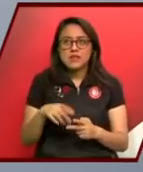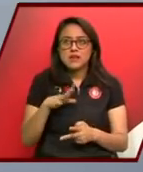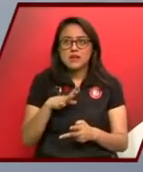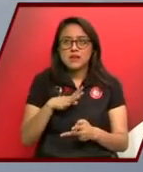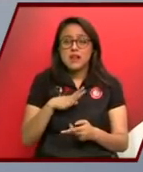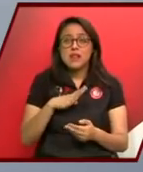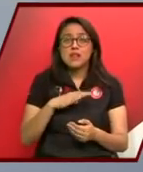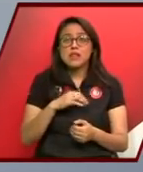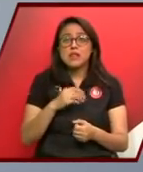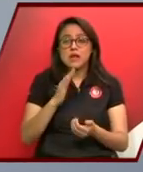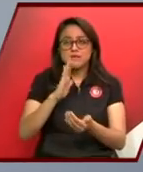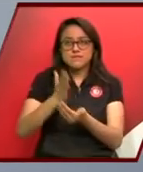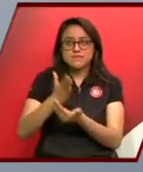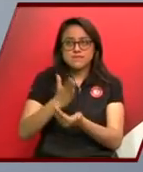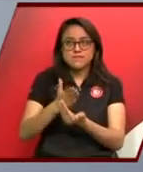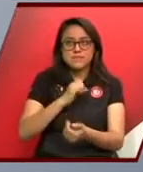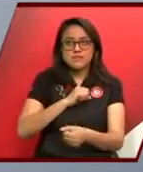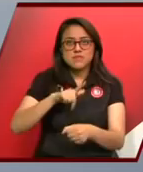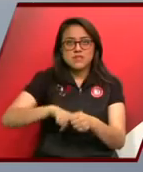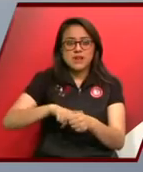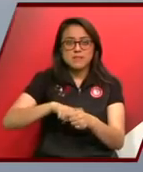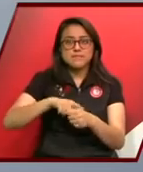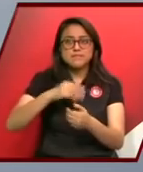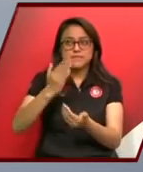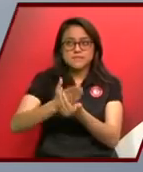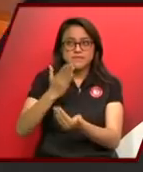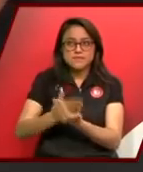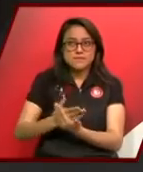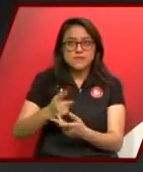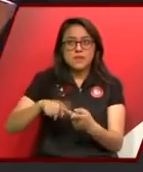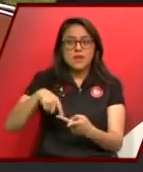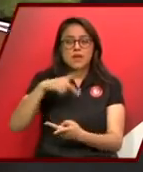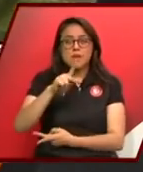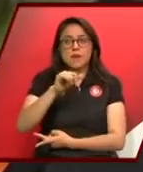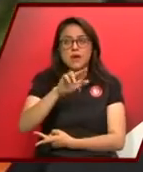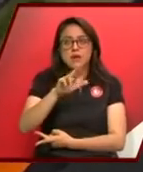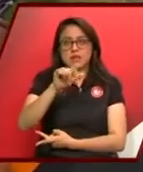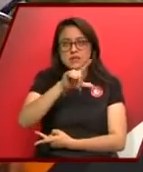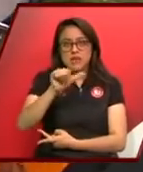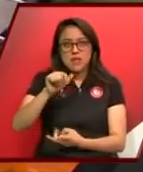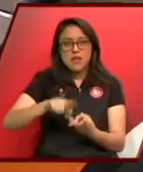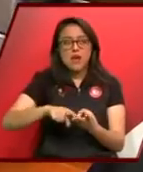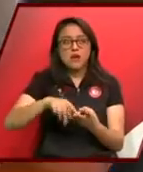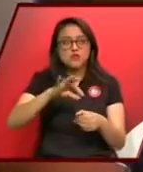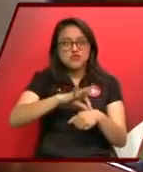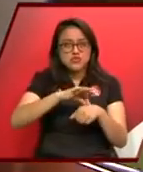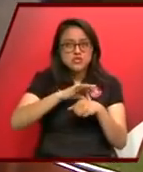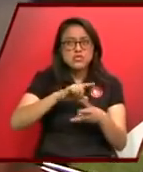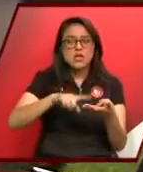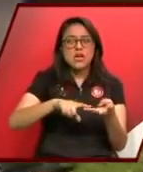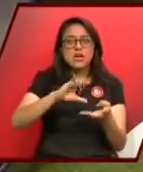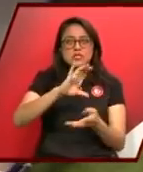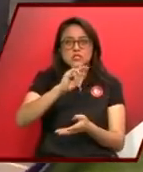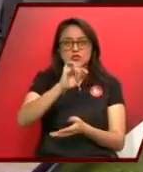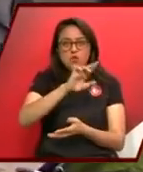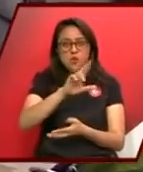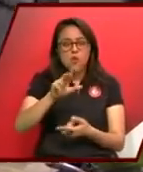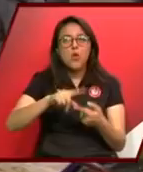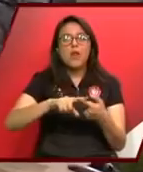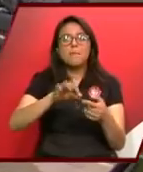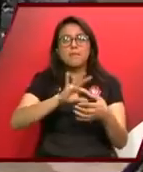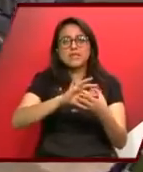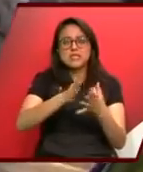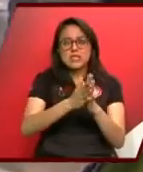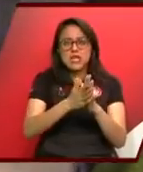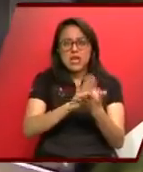taco especial, ¿verdad? El Pastor. Además de la parrillada, tenemos costilla, bistec, chistorra,